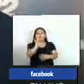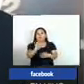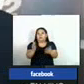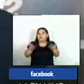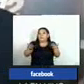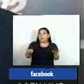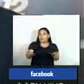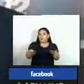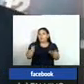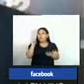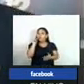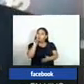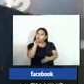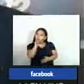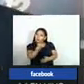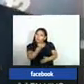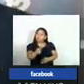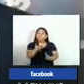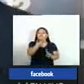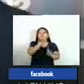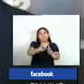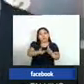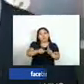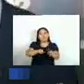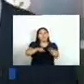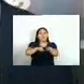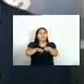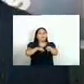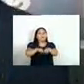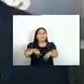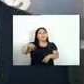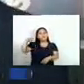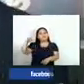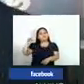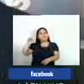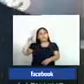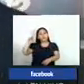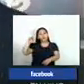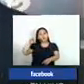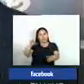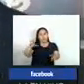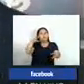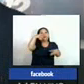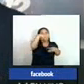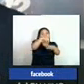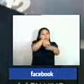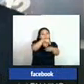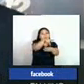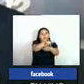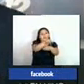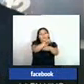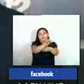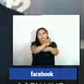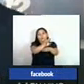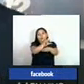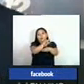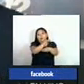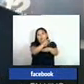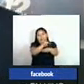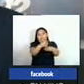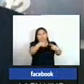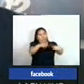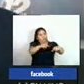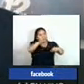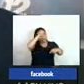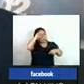y esa es la visión que Carlos Hernández como candidato al Parlacen lleva para llegar al Parlamento Centroamericano y ponerlo a